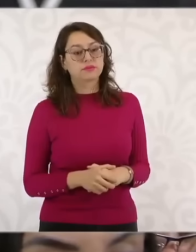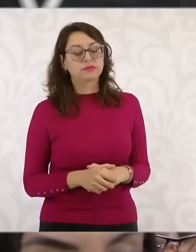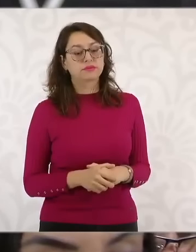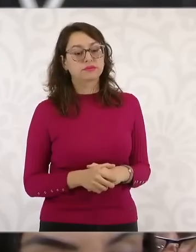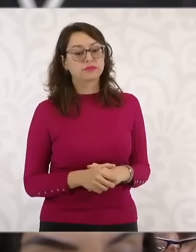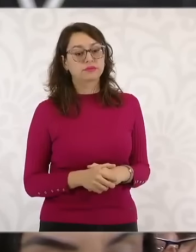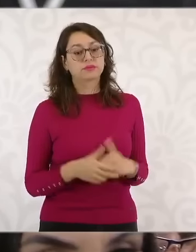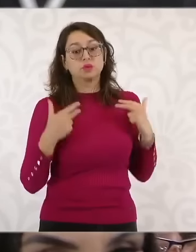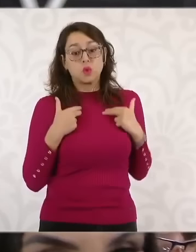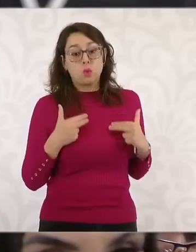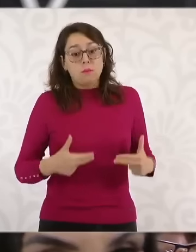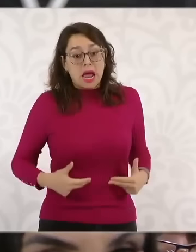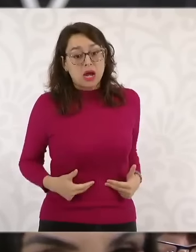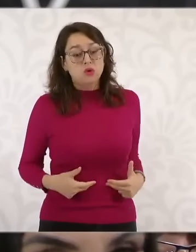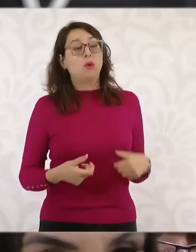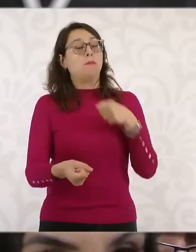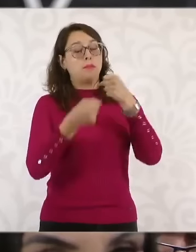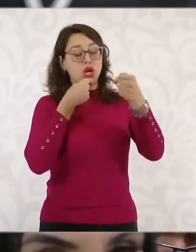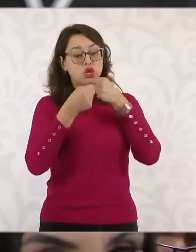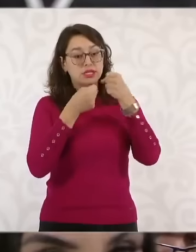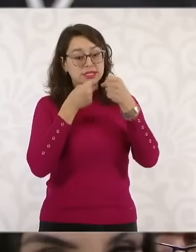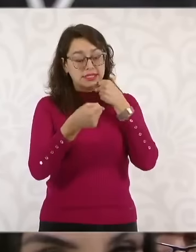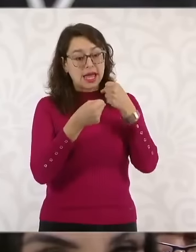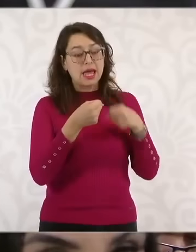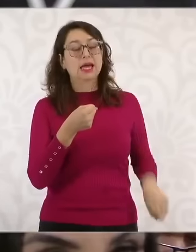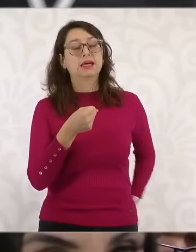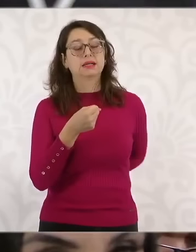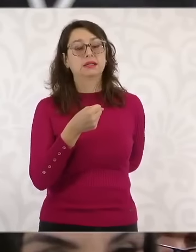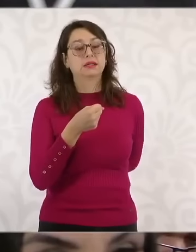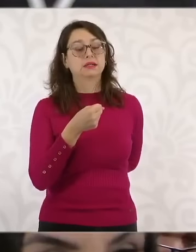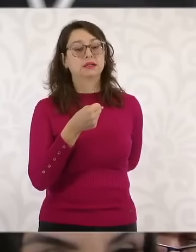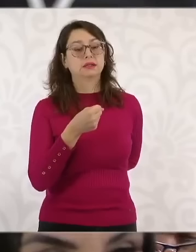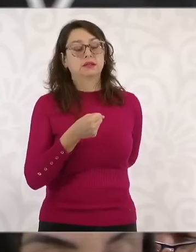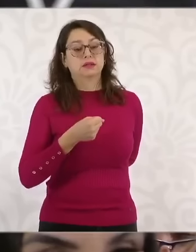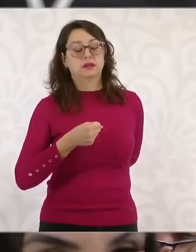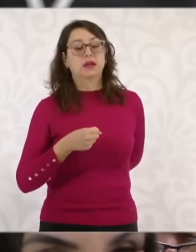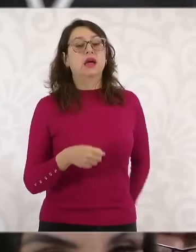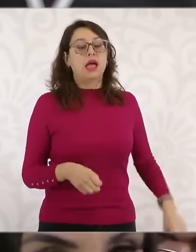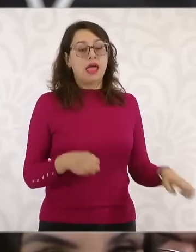humano, ningún periodista, ningún